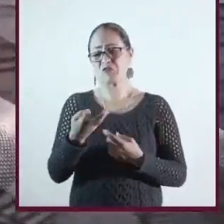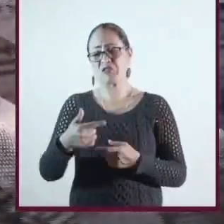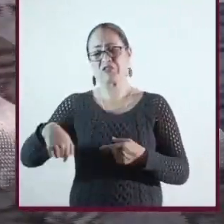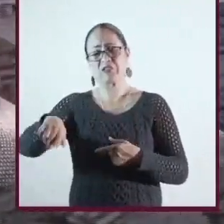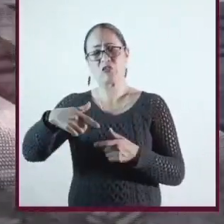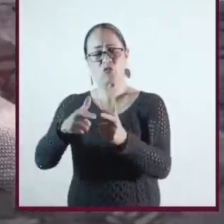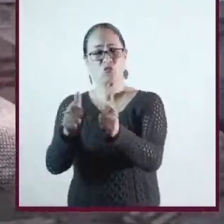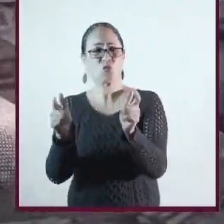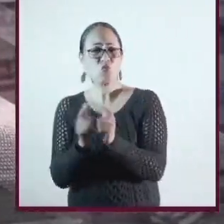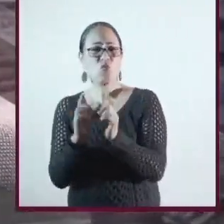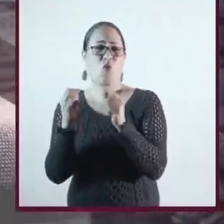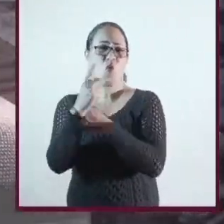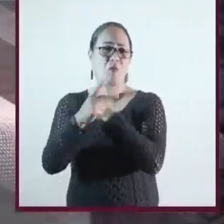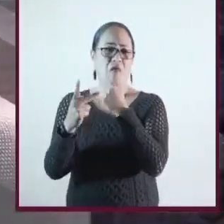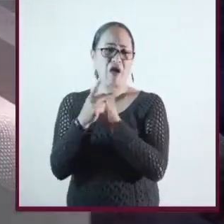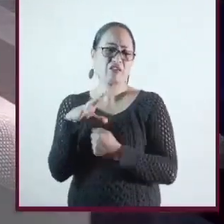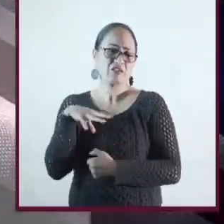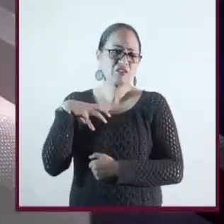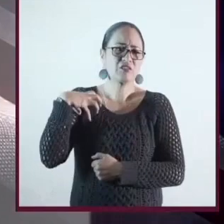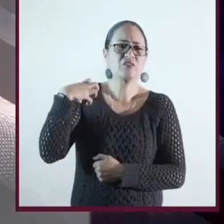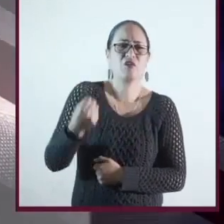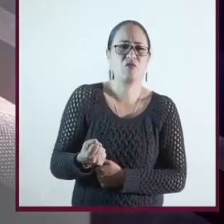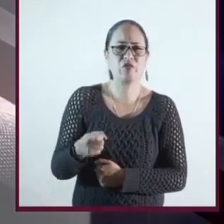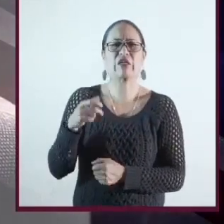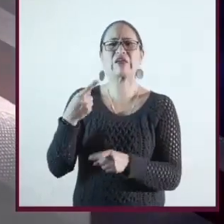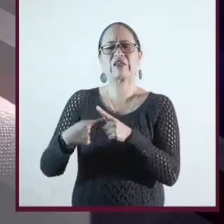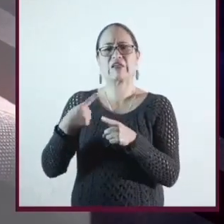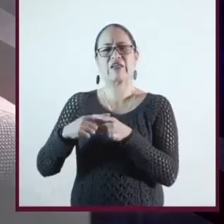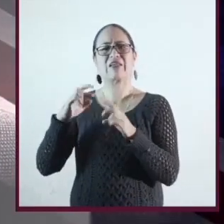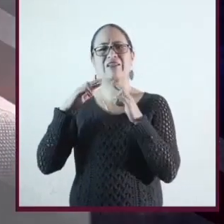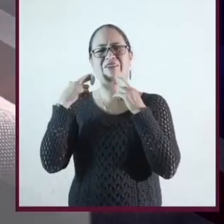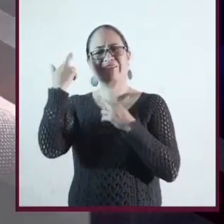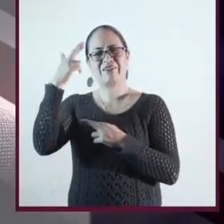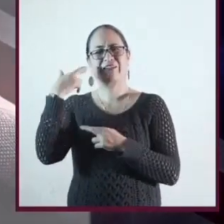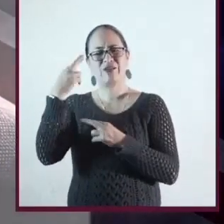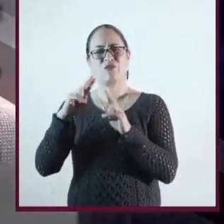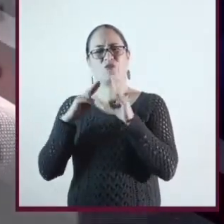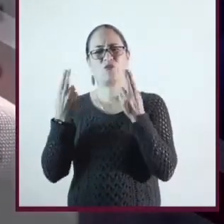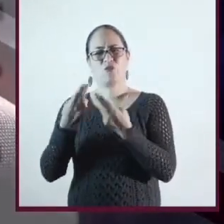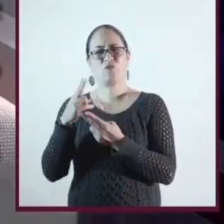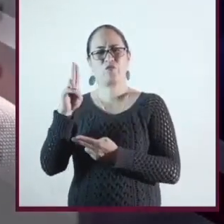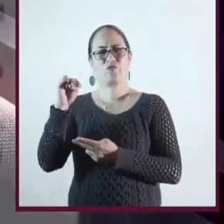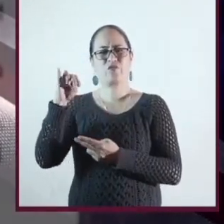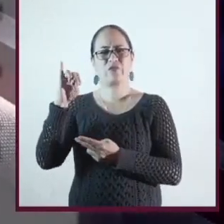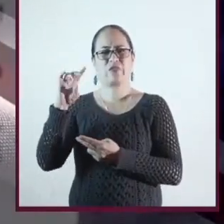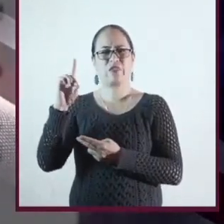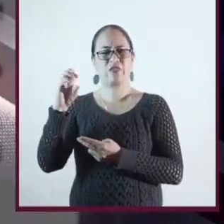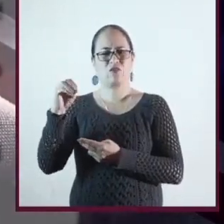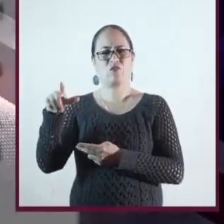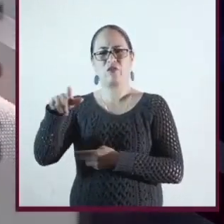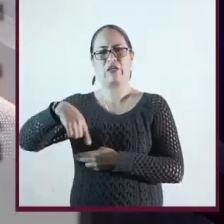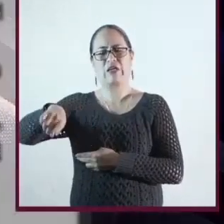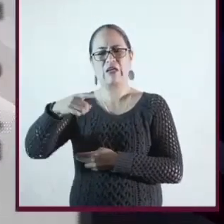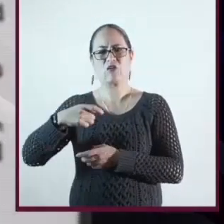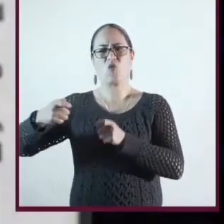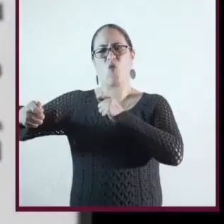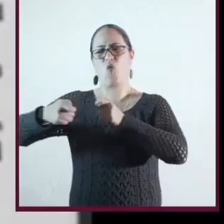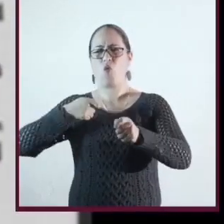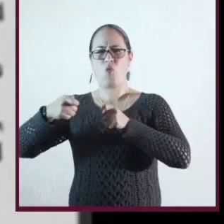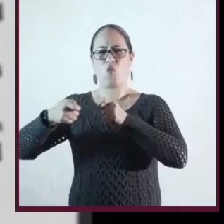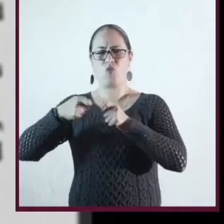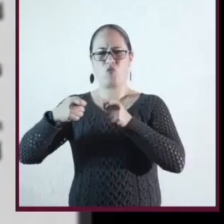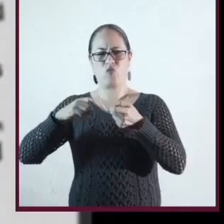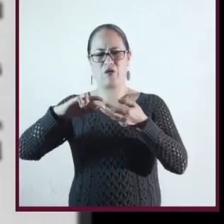Reino Unido. Durante la segunda mitad del siglo XIX y comienzos del XX, Reino Unido dominó los sistemas de